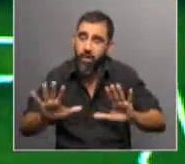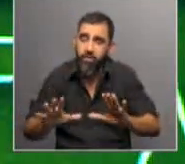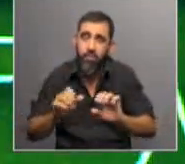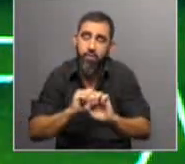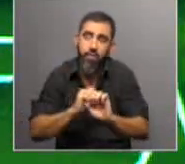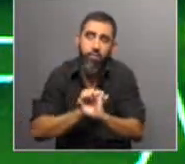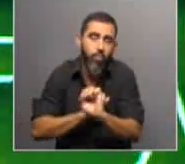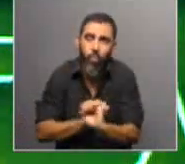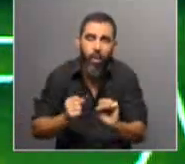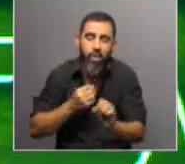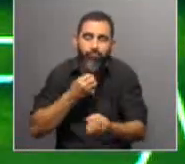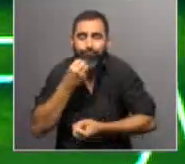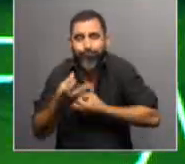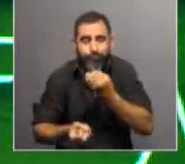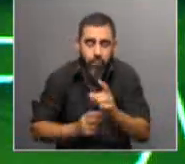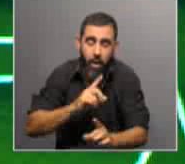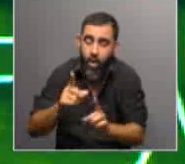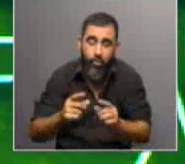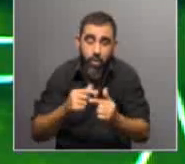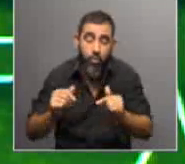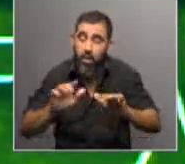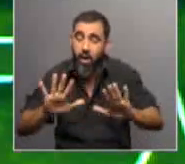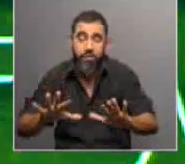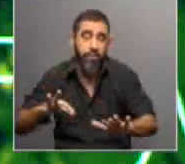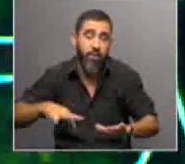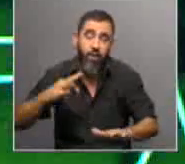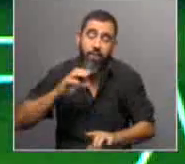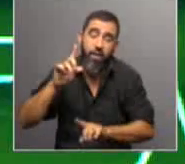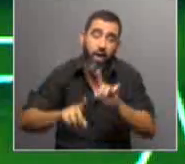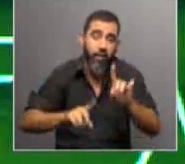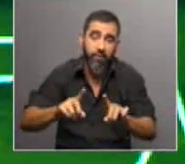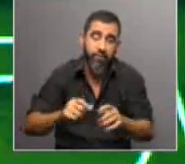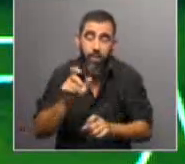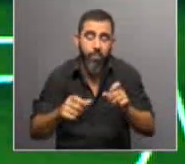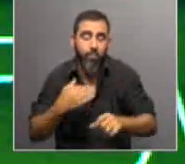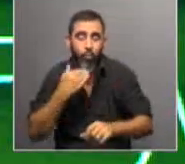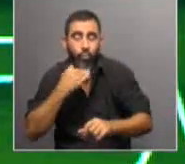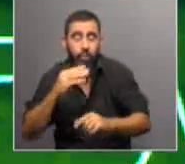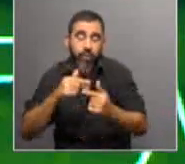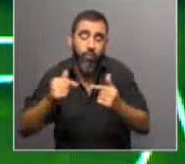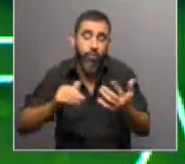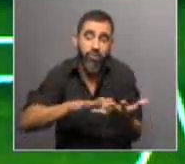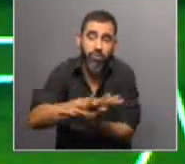hablar o lo que sea. Y cosas pasan en la mente de gente que otras no saben.